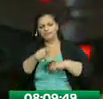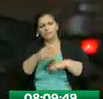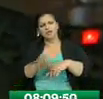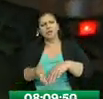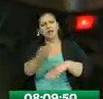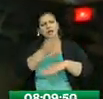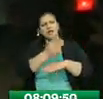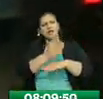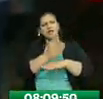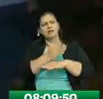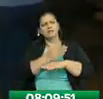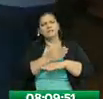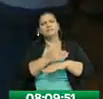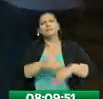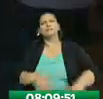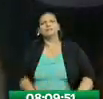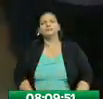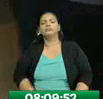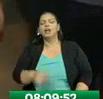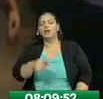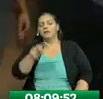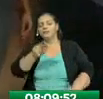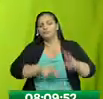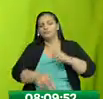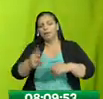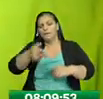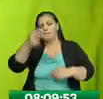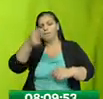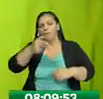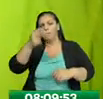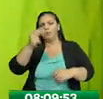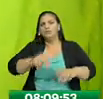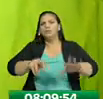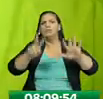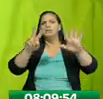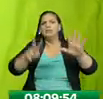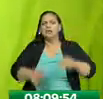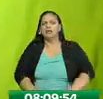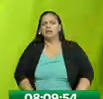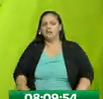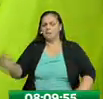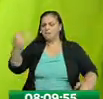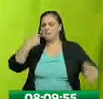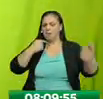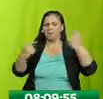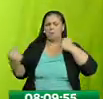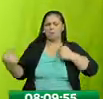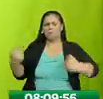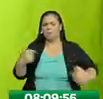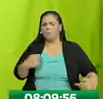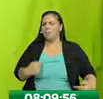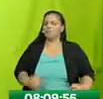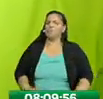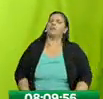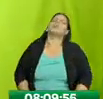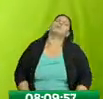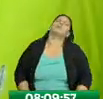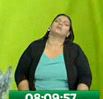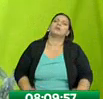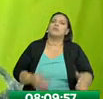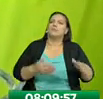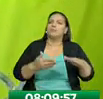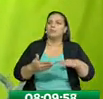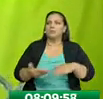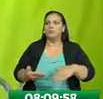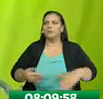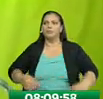recibido aproximadamente 7 impactos de bala. La cual uno de esos disparos lo provoca la muerte. Que se levantaron 6, 7